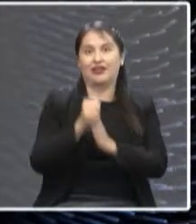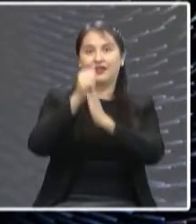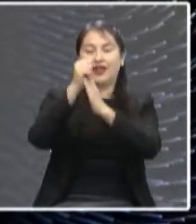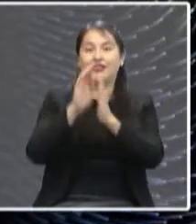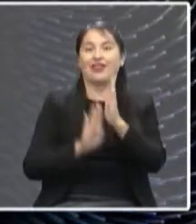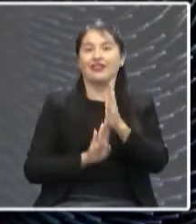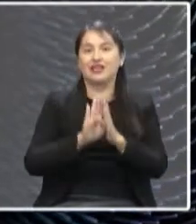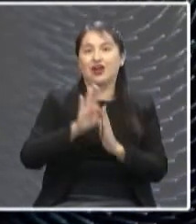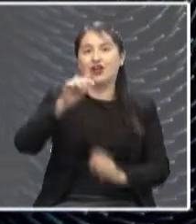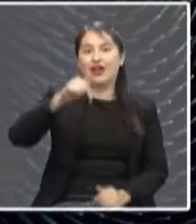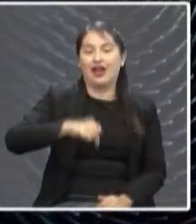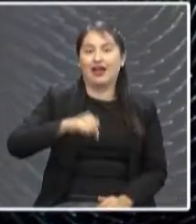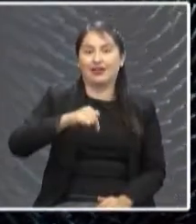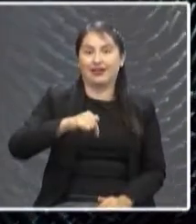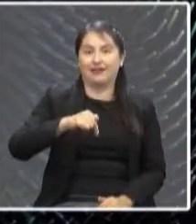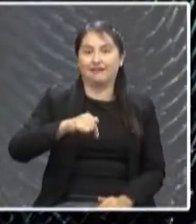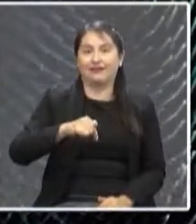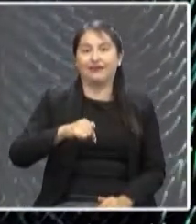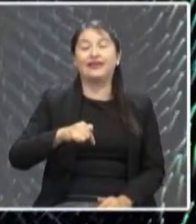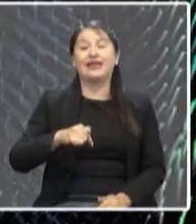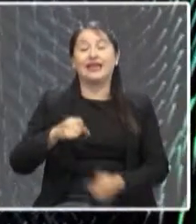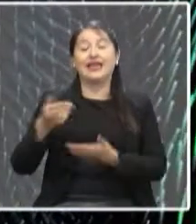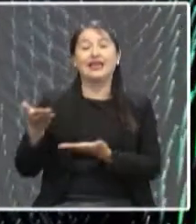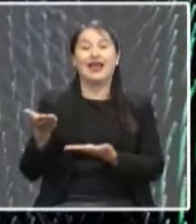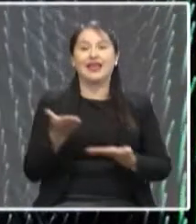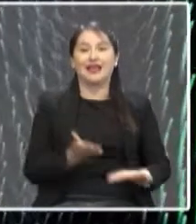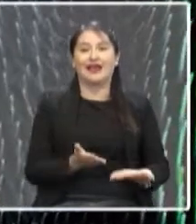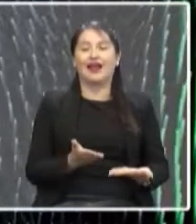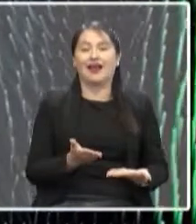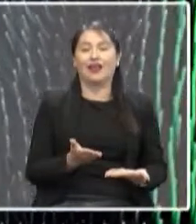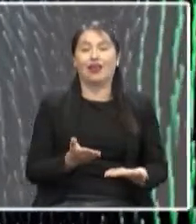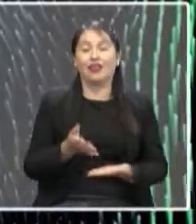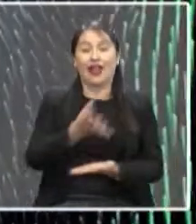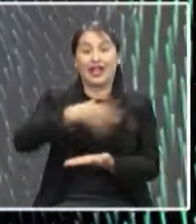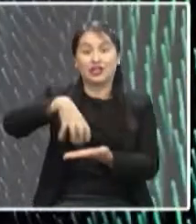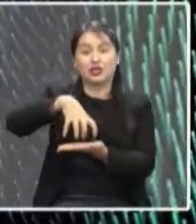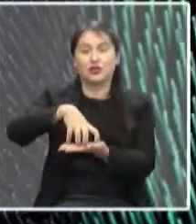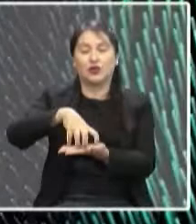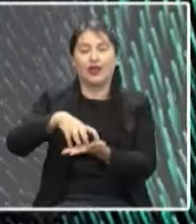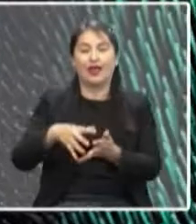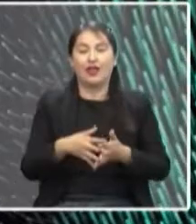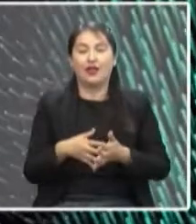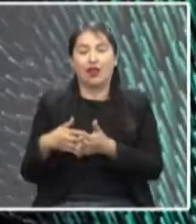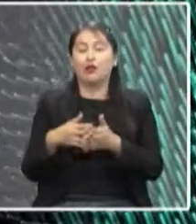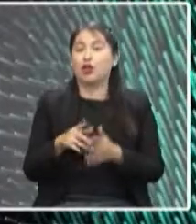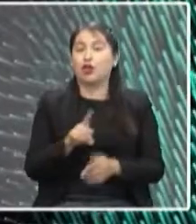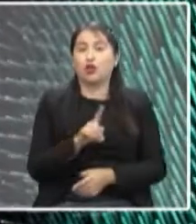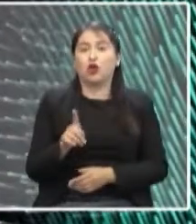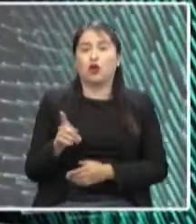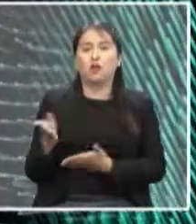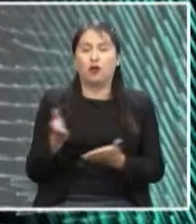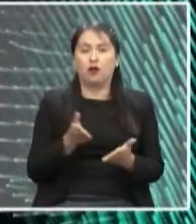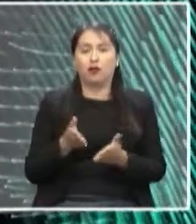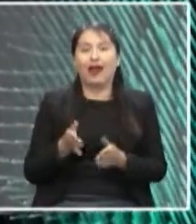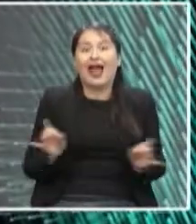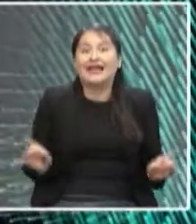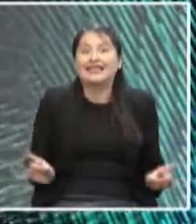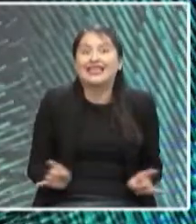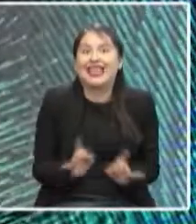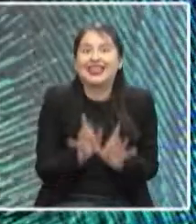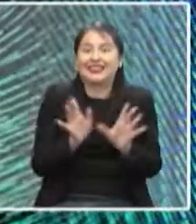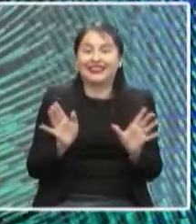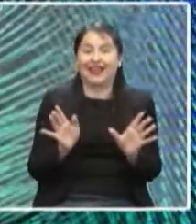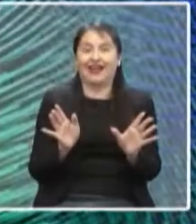aquí desde Silicon Valley y que he llegado desde una manera no direccionada, sino accidental, pero tratando